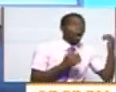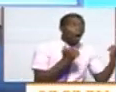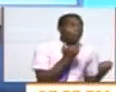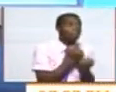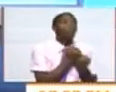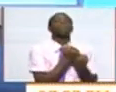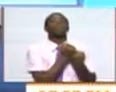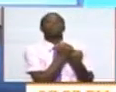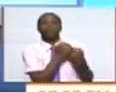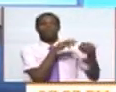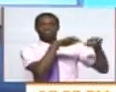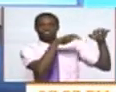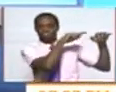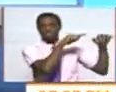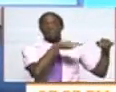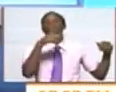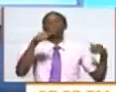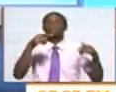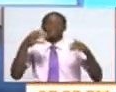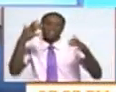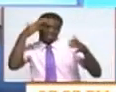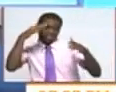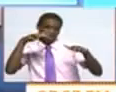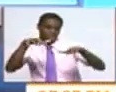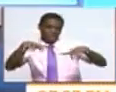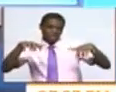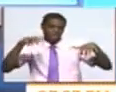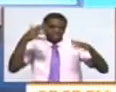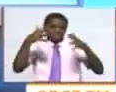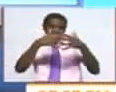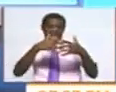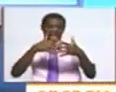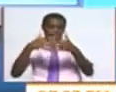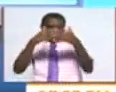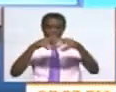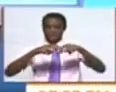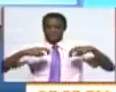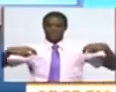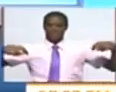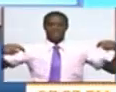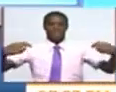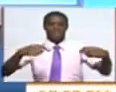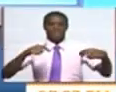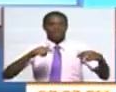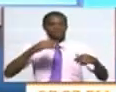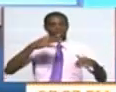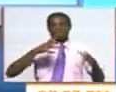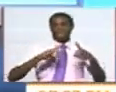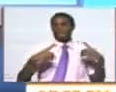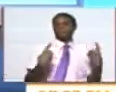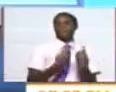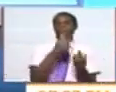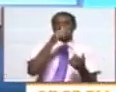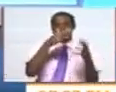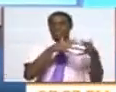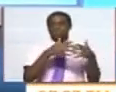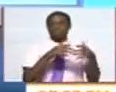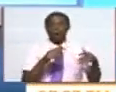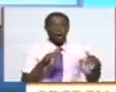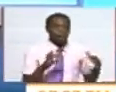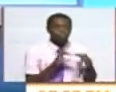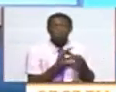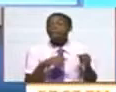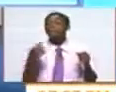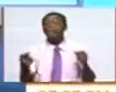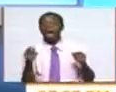del Departamento de Estado y los Congresos de los Estados Unidos, eso tiene que tener el apoyo además militar de gobiernos fronterizos